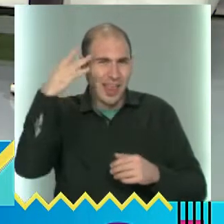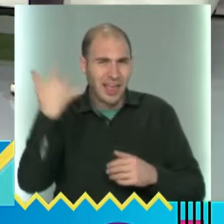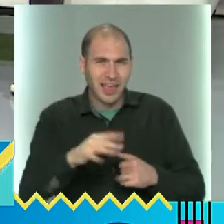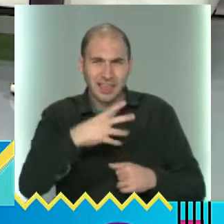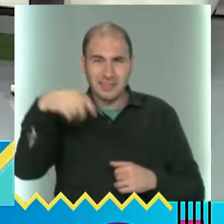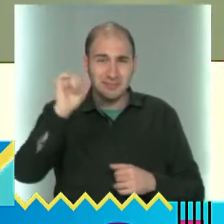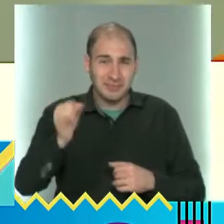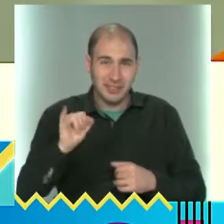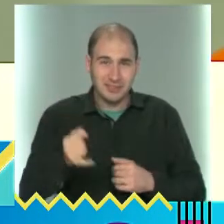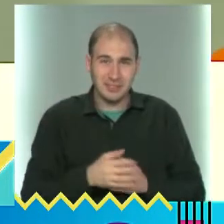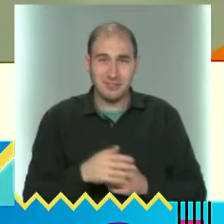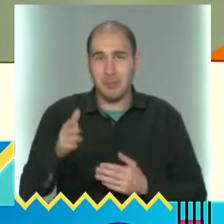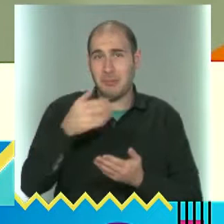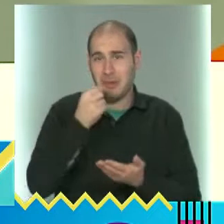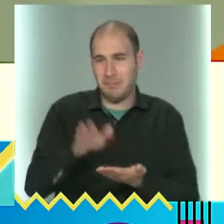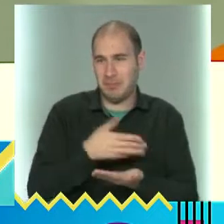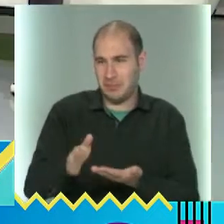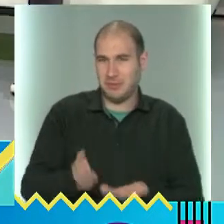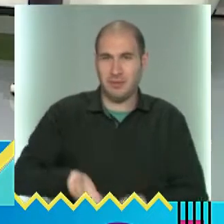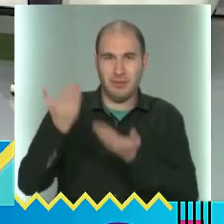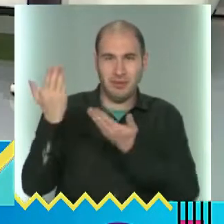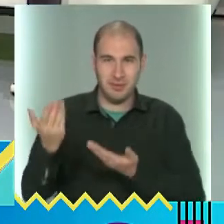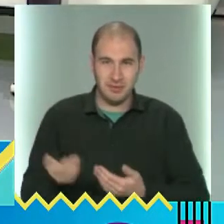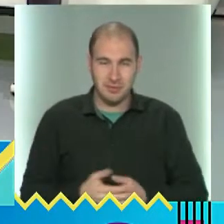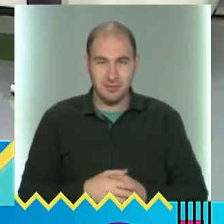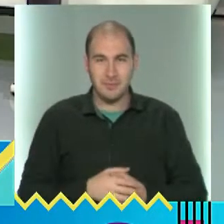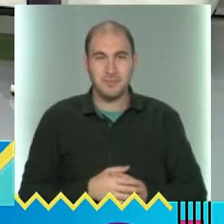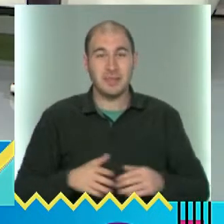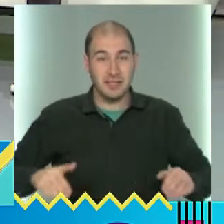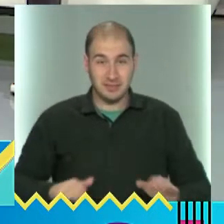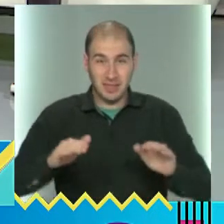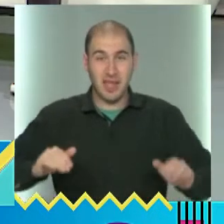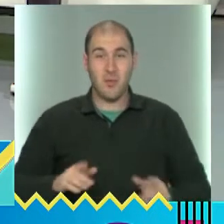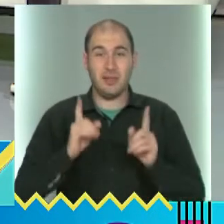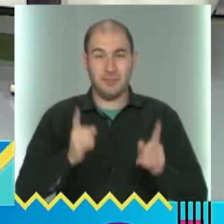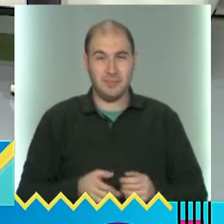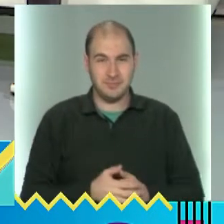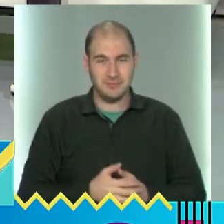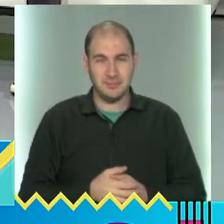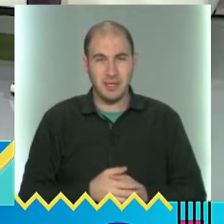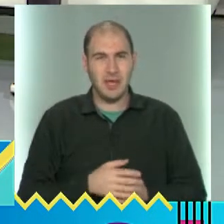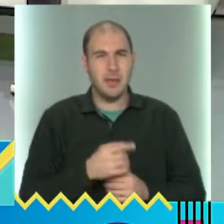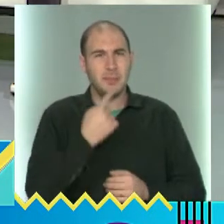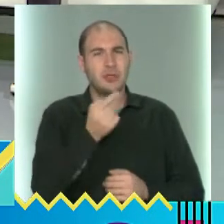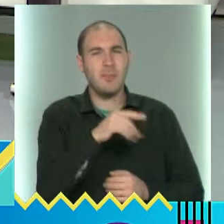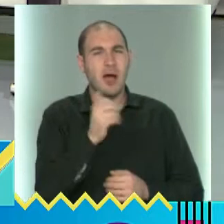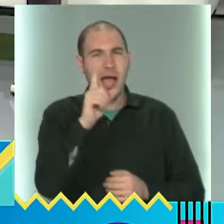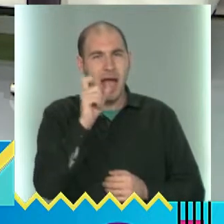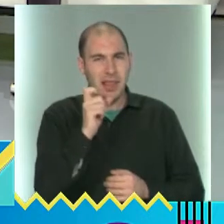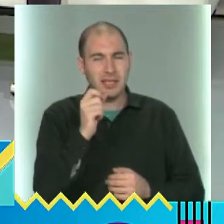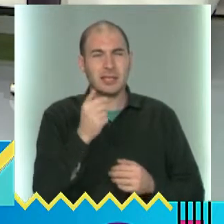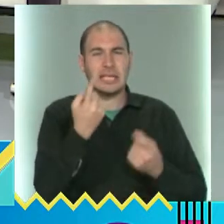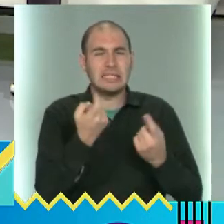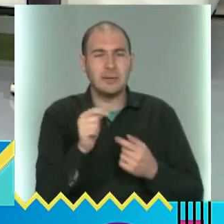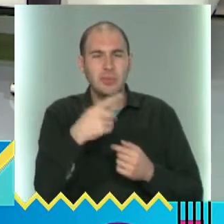tiene que ir Si camilla fue con un inteligente. tarro de pintura, ¿cómo no voy a llevar la Bueno, y en tu la caso, silla de ruedas, claro, ¿por qué no? En tu caso, Es un Ale, tipo de robot. ¿qué